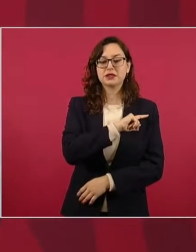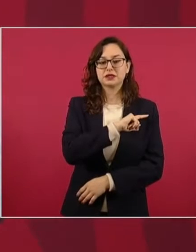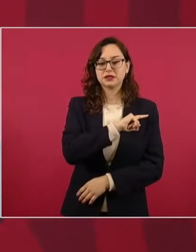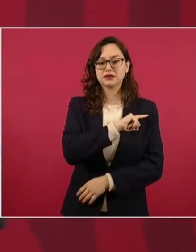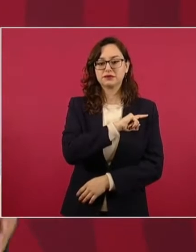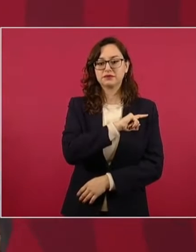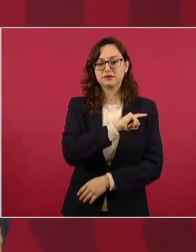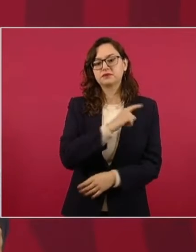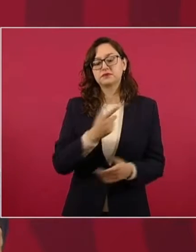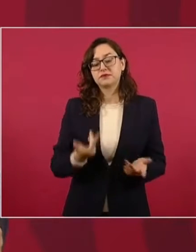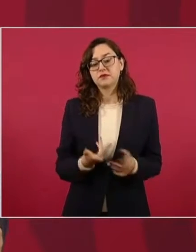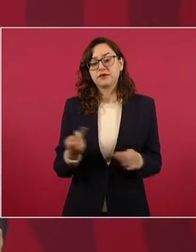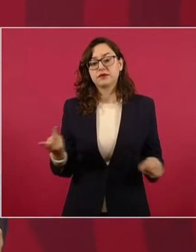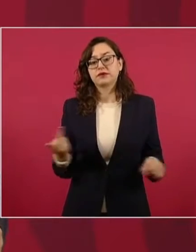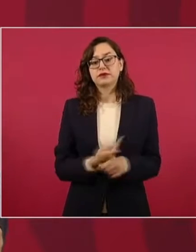apostaron los